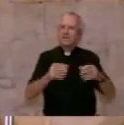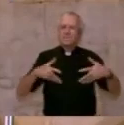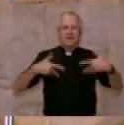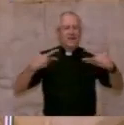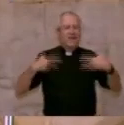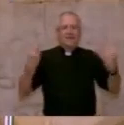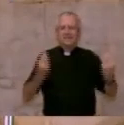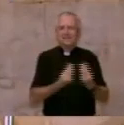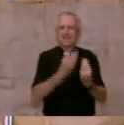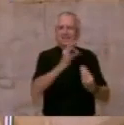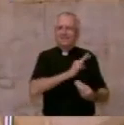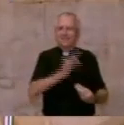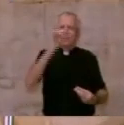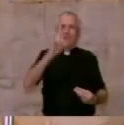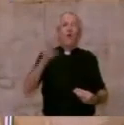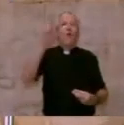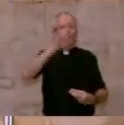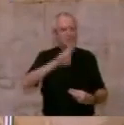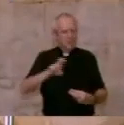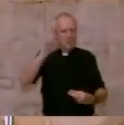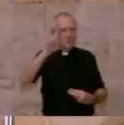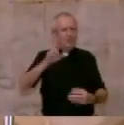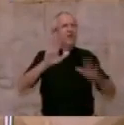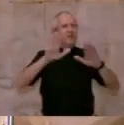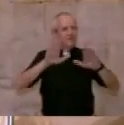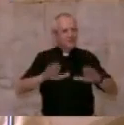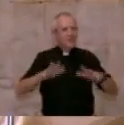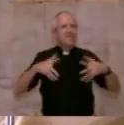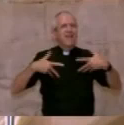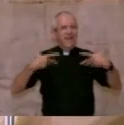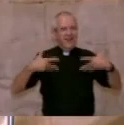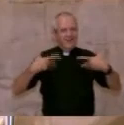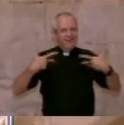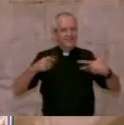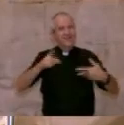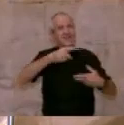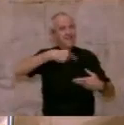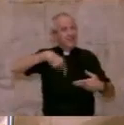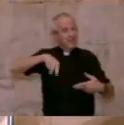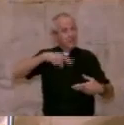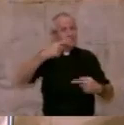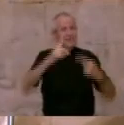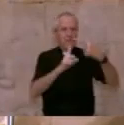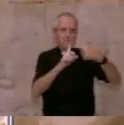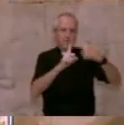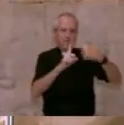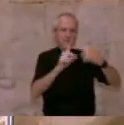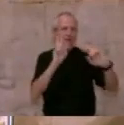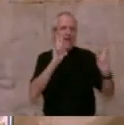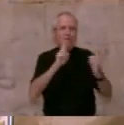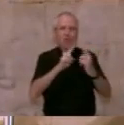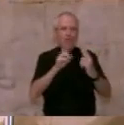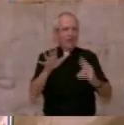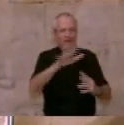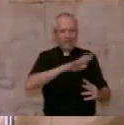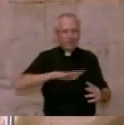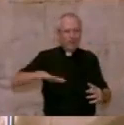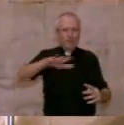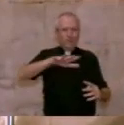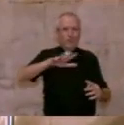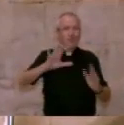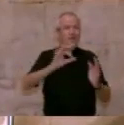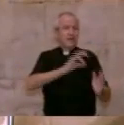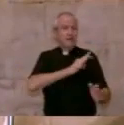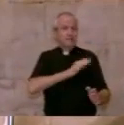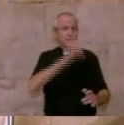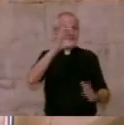Señor. Os lo repito, estad alegres. Que vuestra mesura la conozca todo el mundo. El Señor está